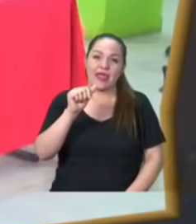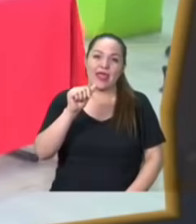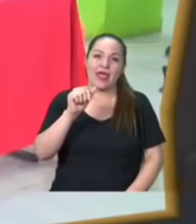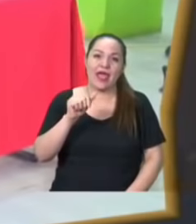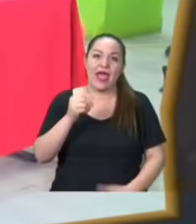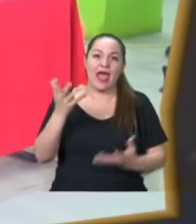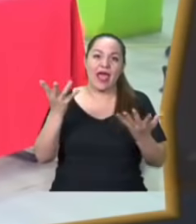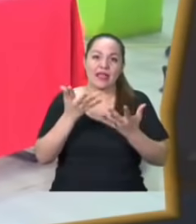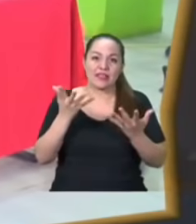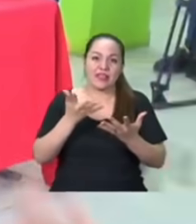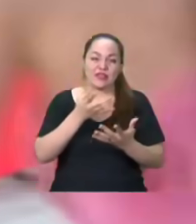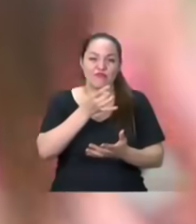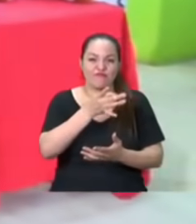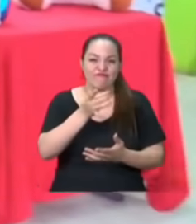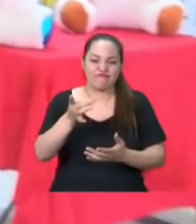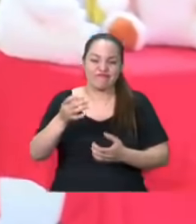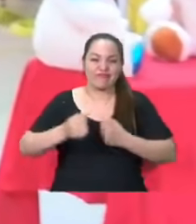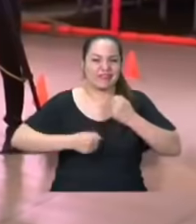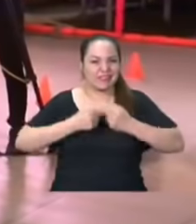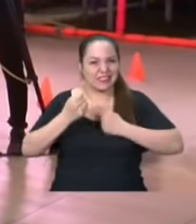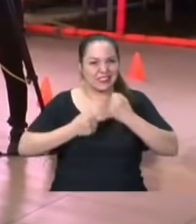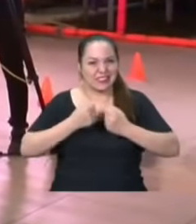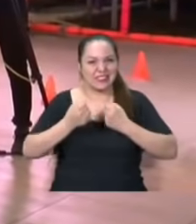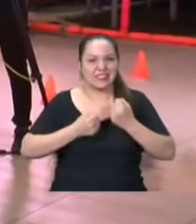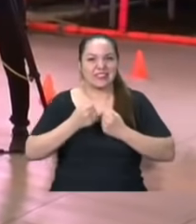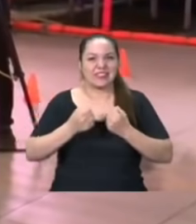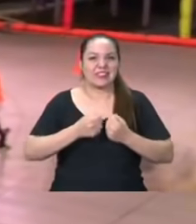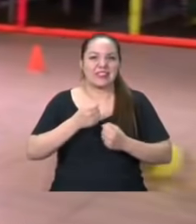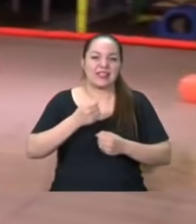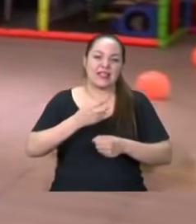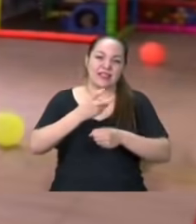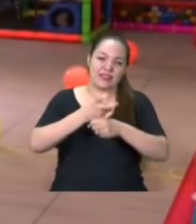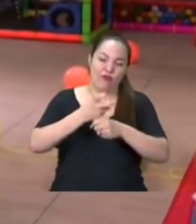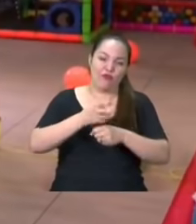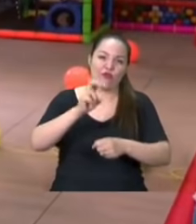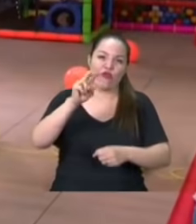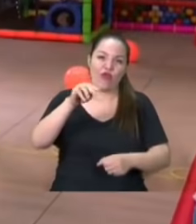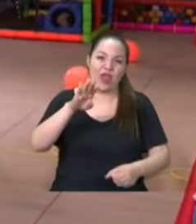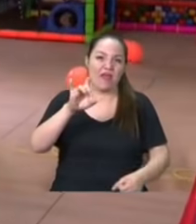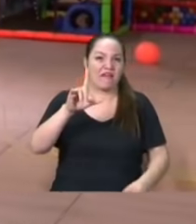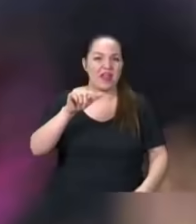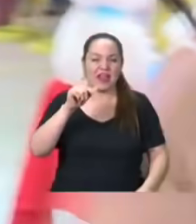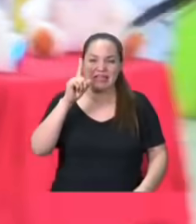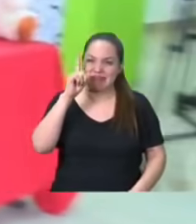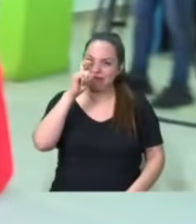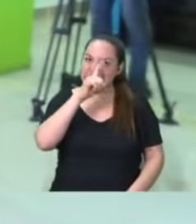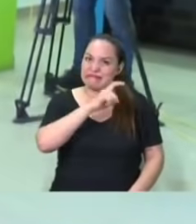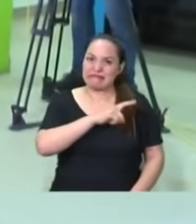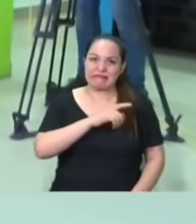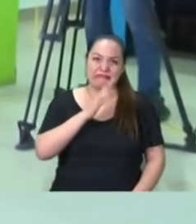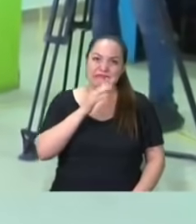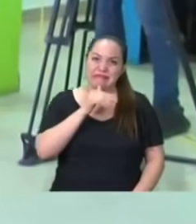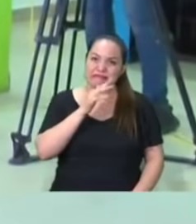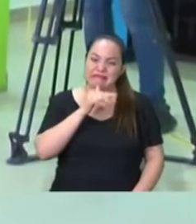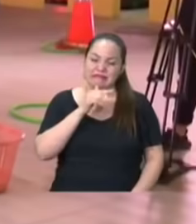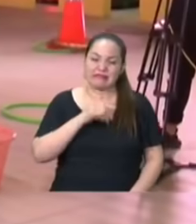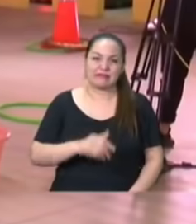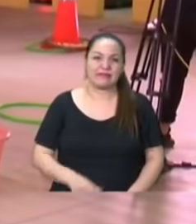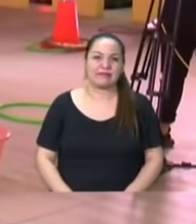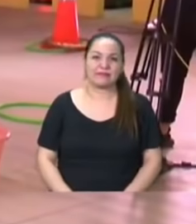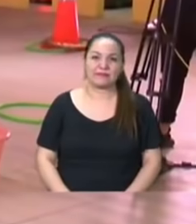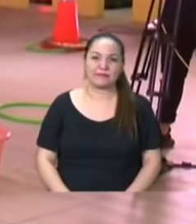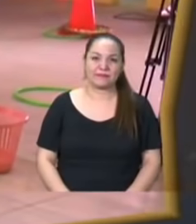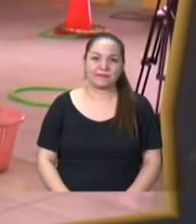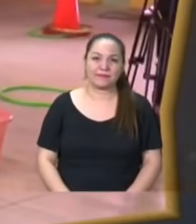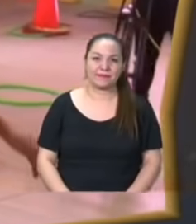peluche que tiene enfrente. Ahí está derribando al segundo. Navila no ha podido. Ahí está. Vámonos. Ajá, tronando